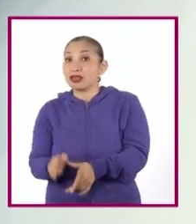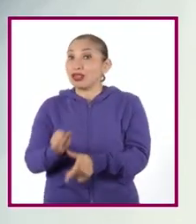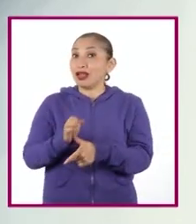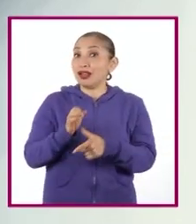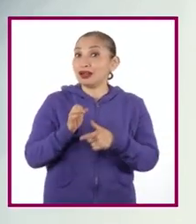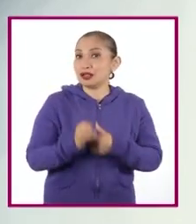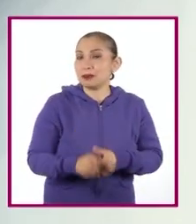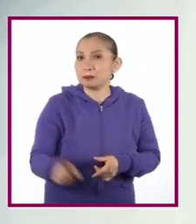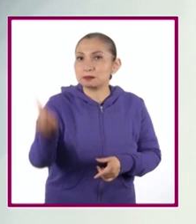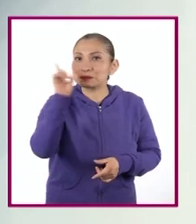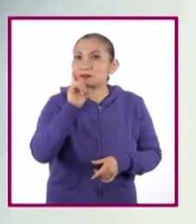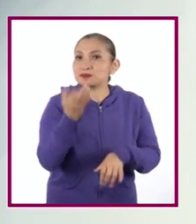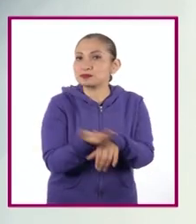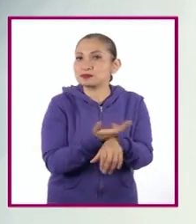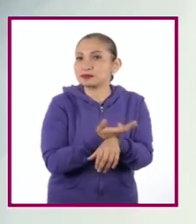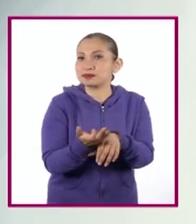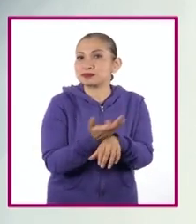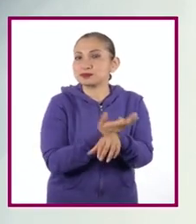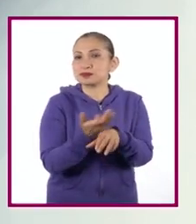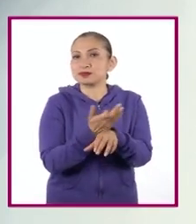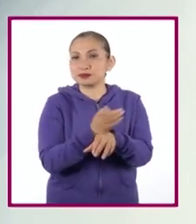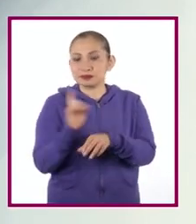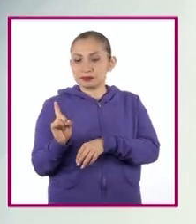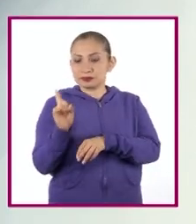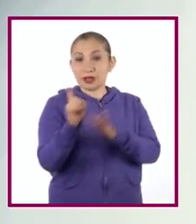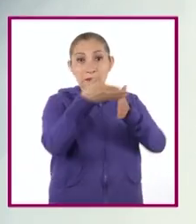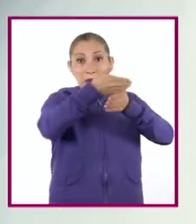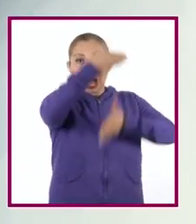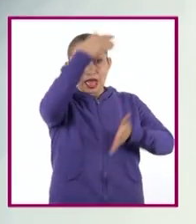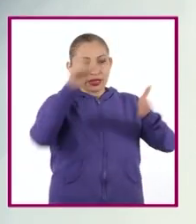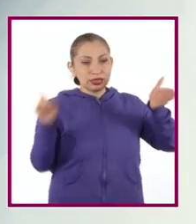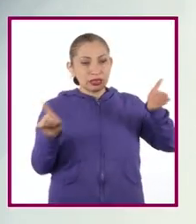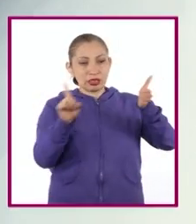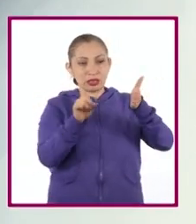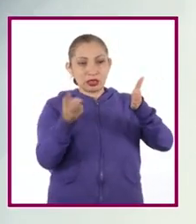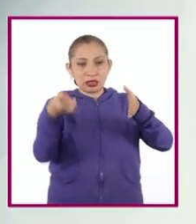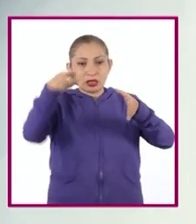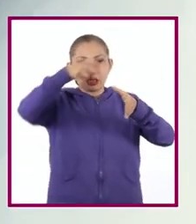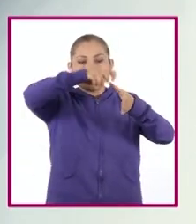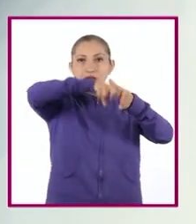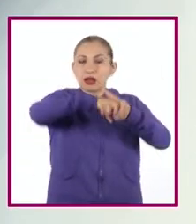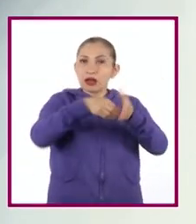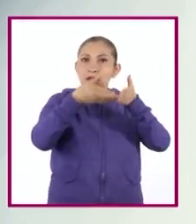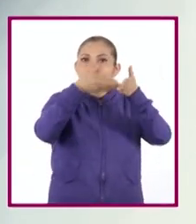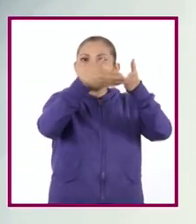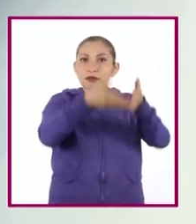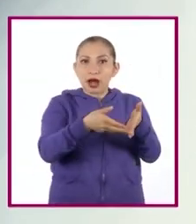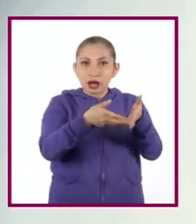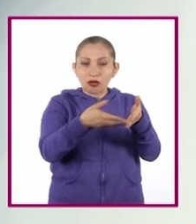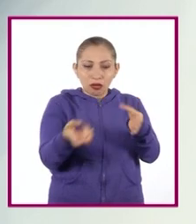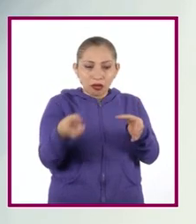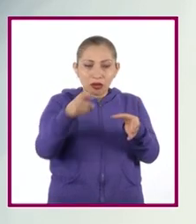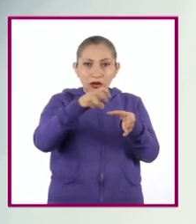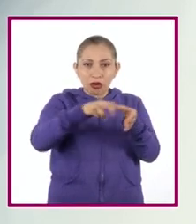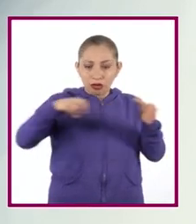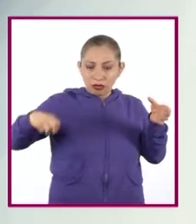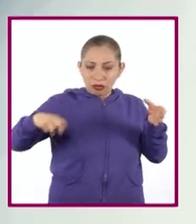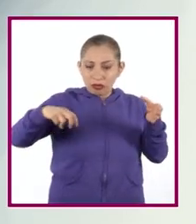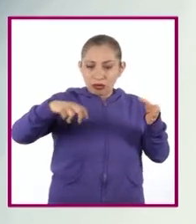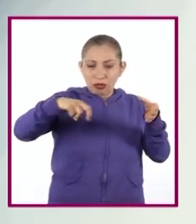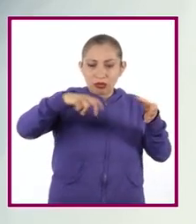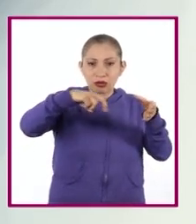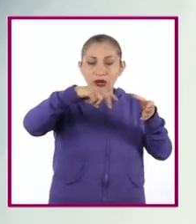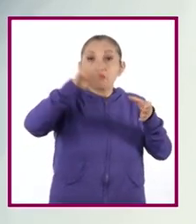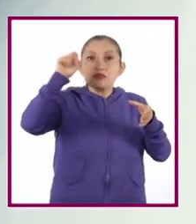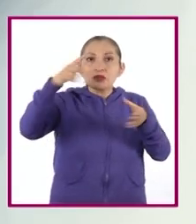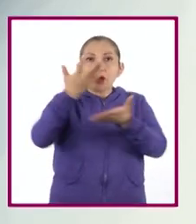Entonces, la mulata se acercó a la pared y se metió en este, subiendo al barco por las escaleras